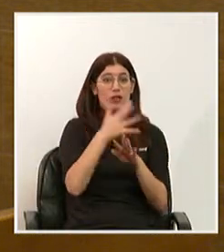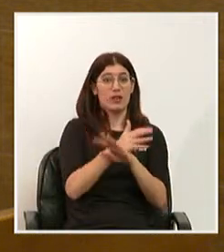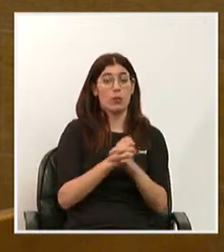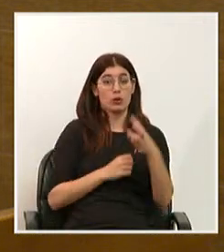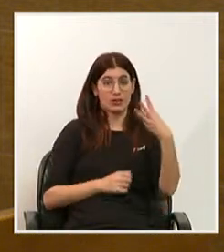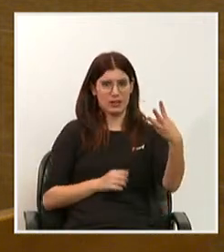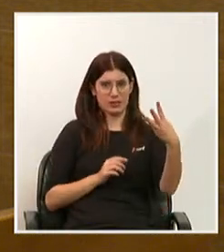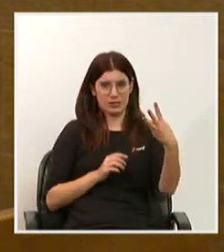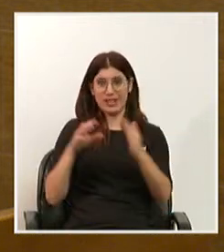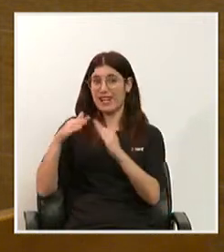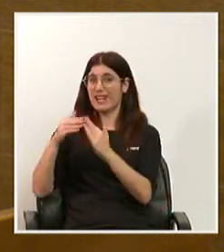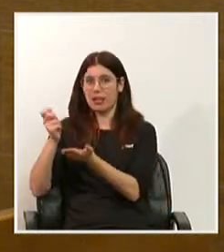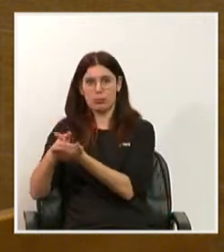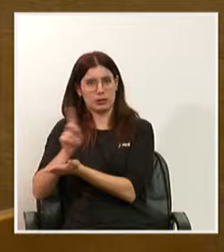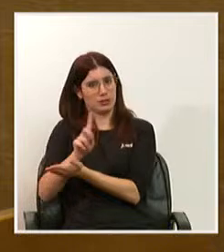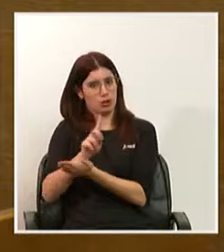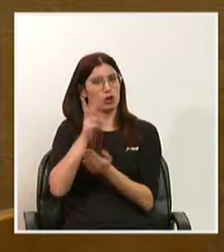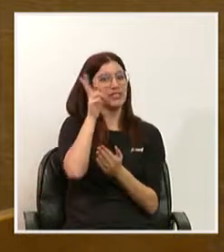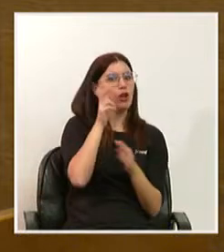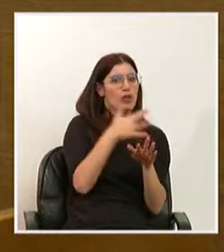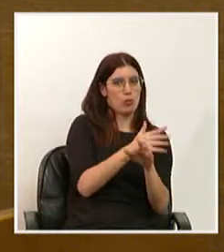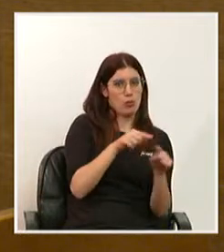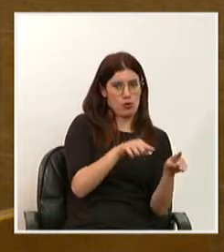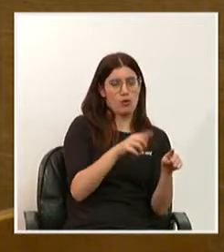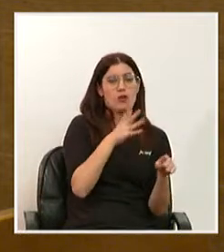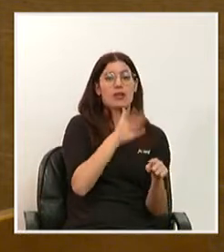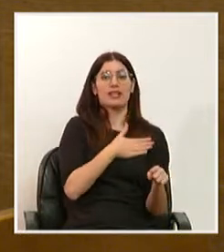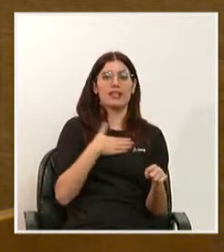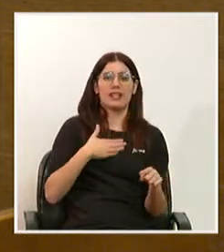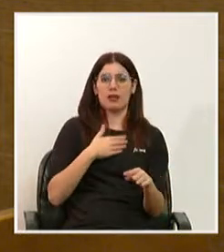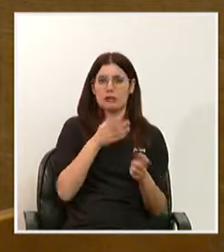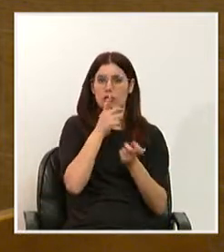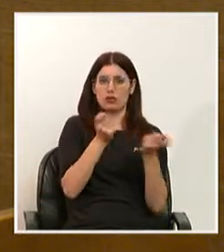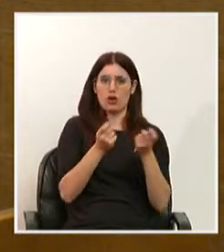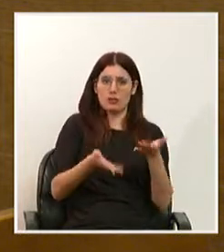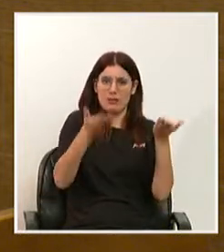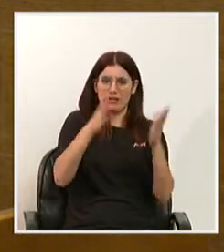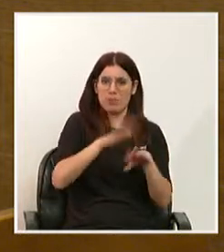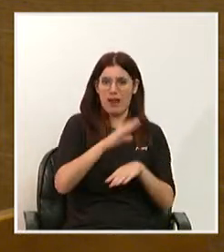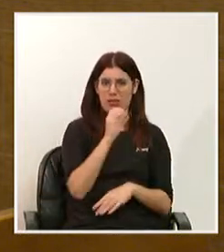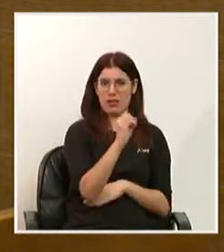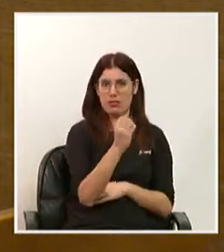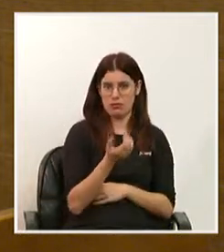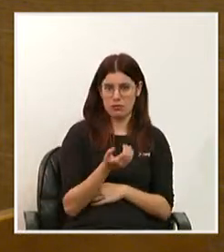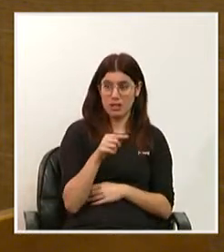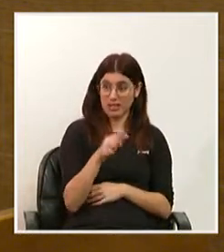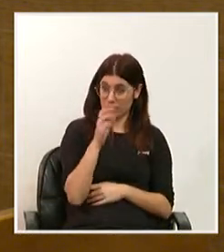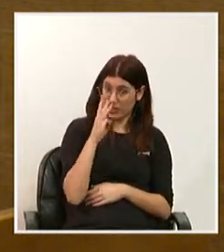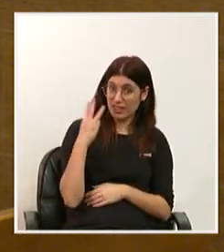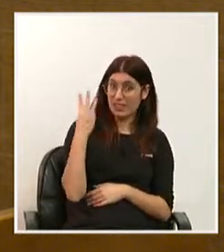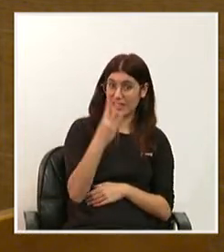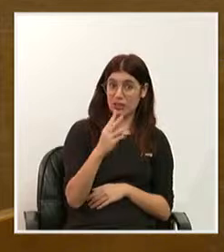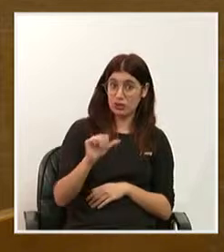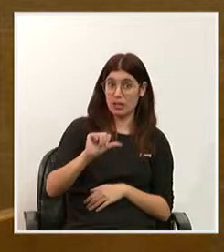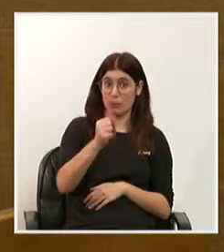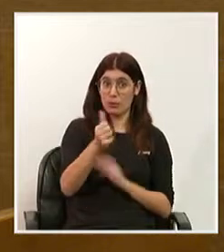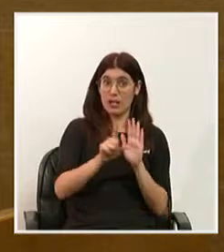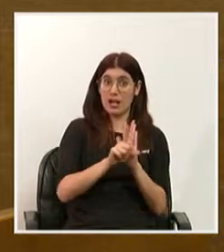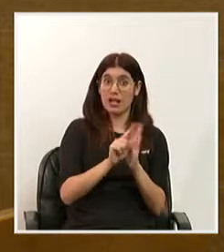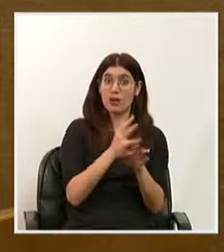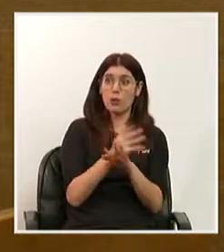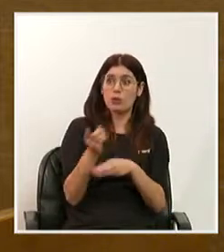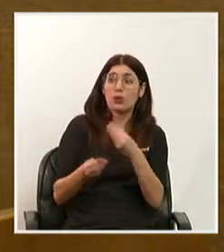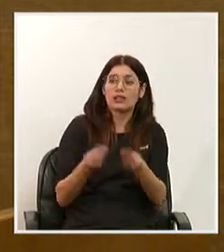apuestas y se van a incrementar los controles para que sean cero díganme en estos 3 años desde que aprobaron la ley del juego qué